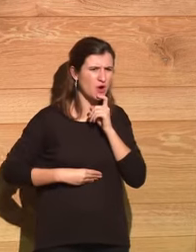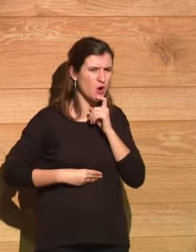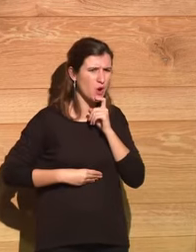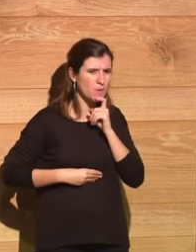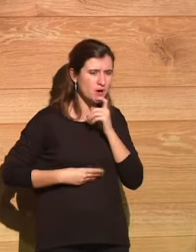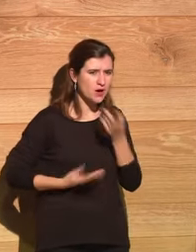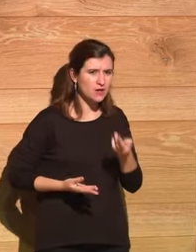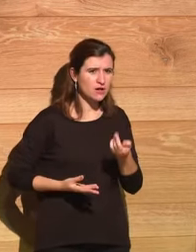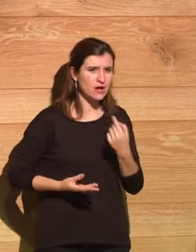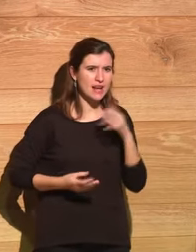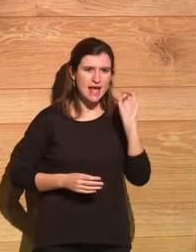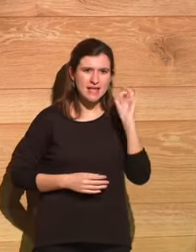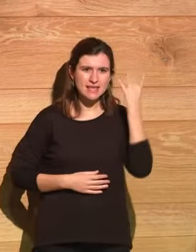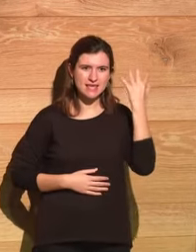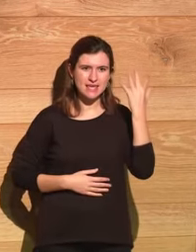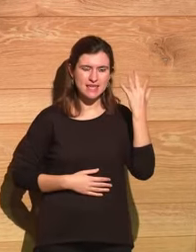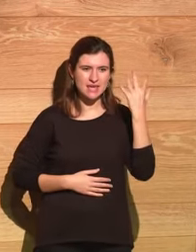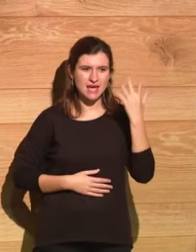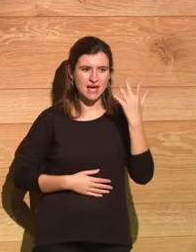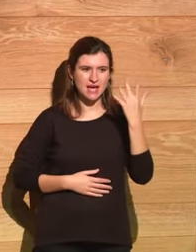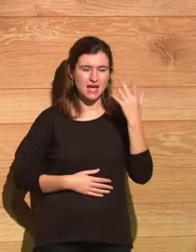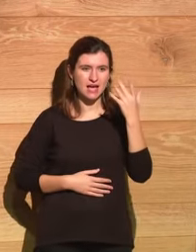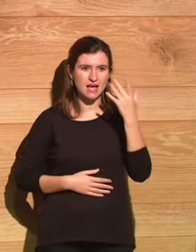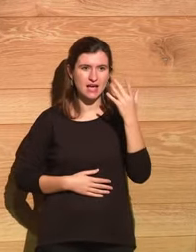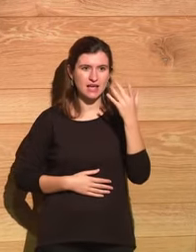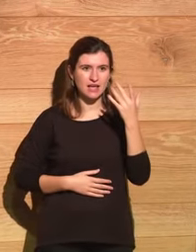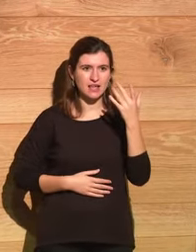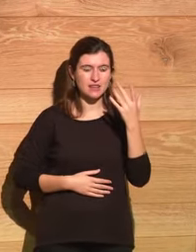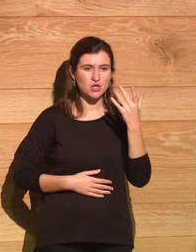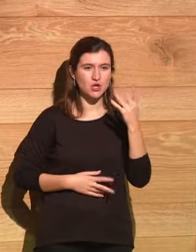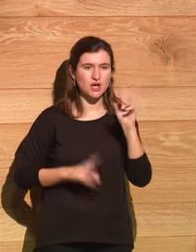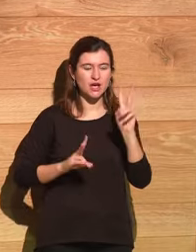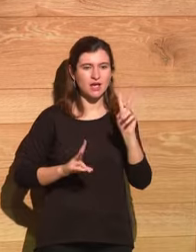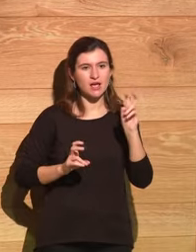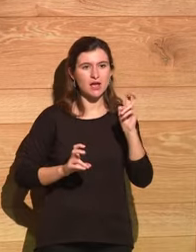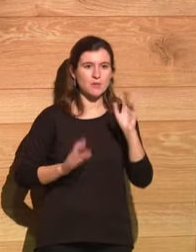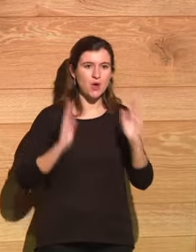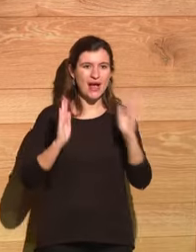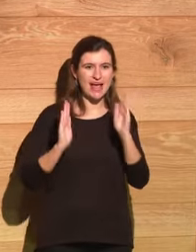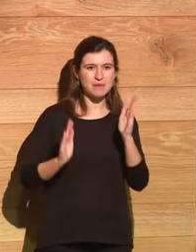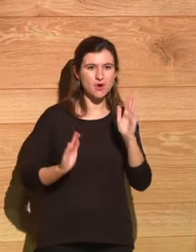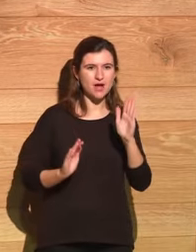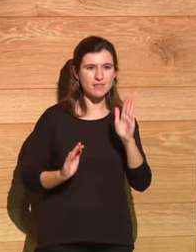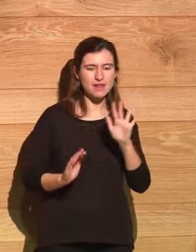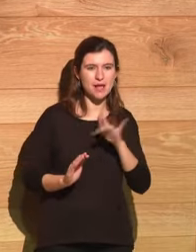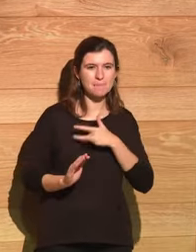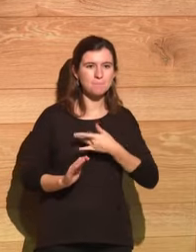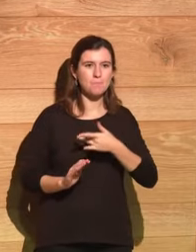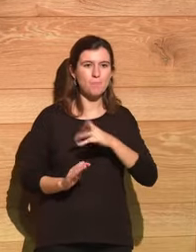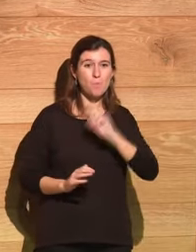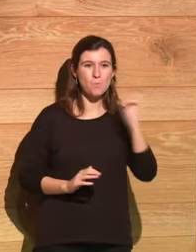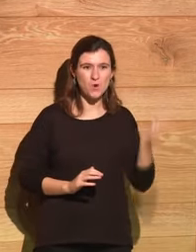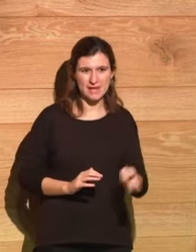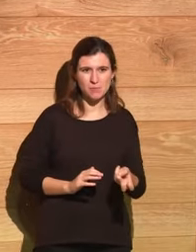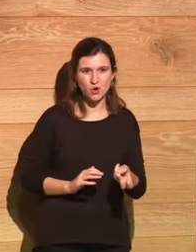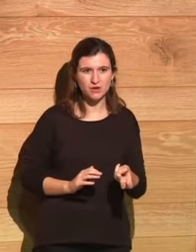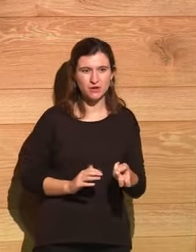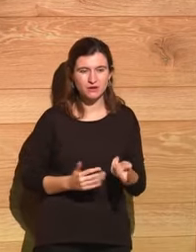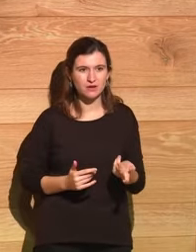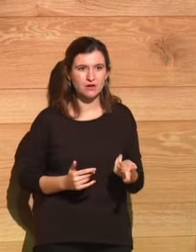nosotros esta idea? Pues eso, por un lado en los tiempos del poliamor y por otro lado en los tiempos en los